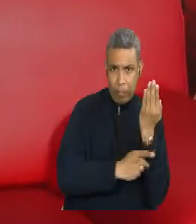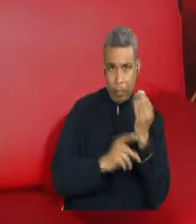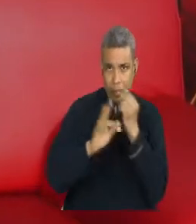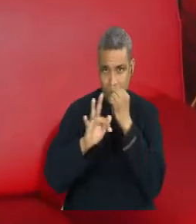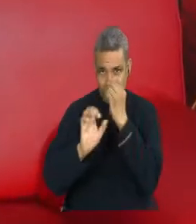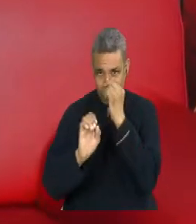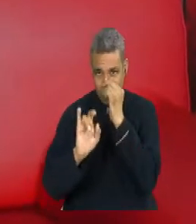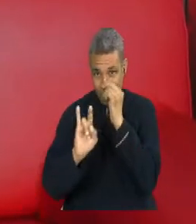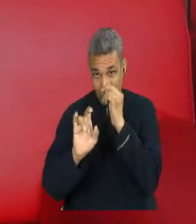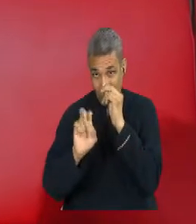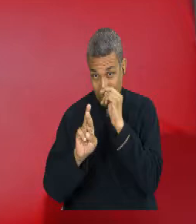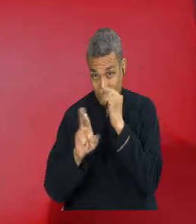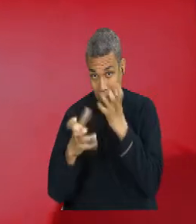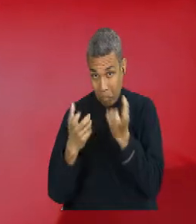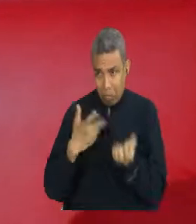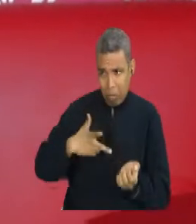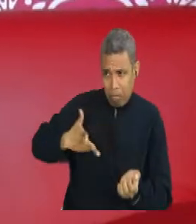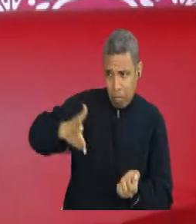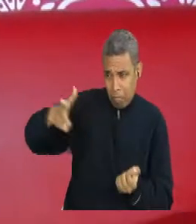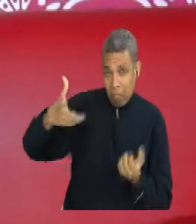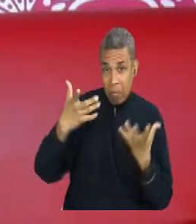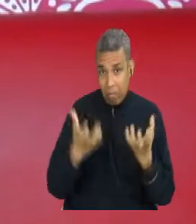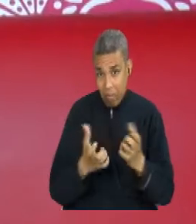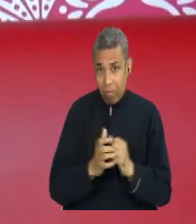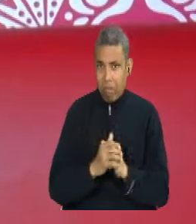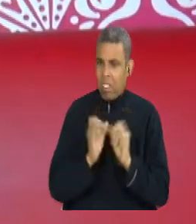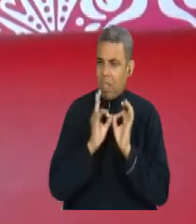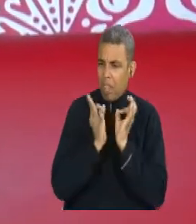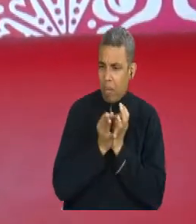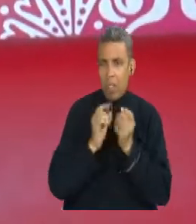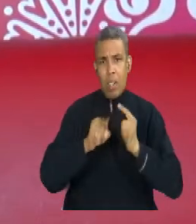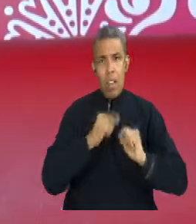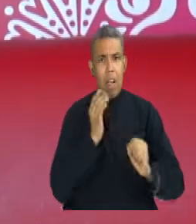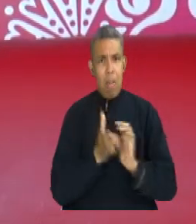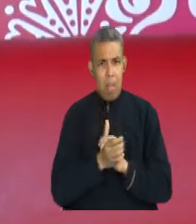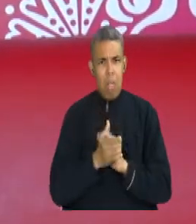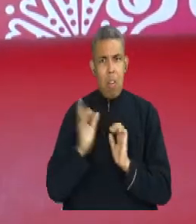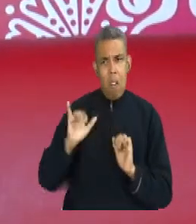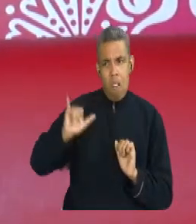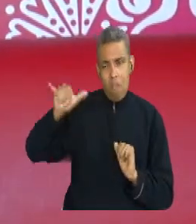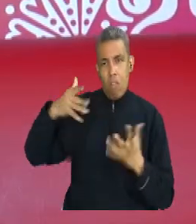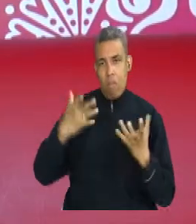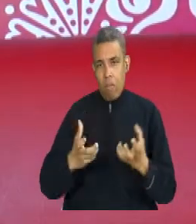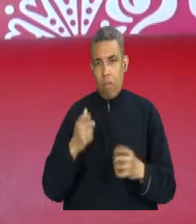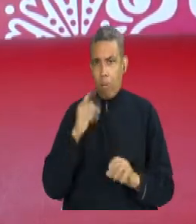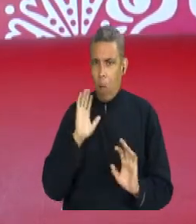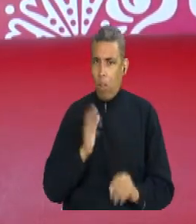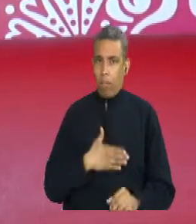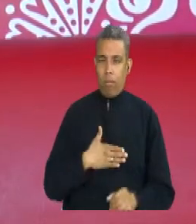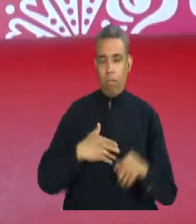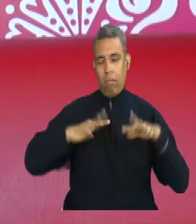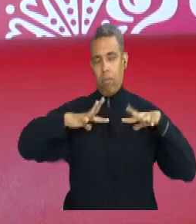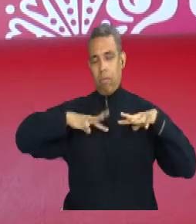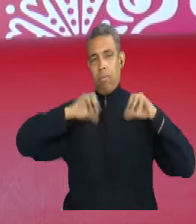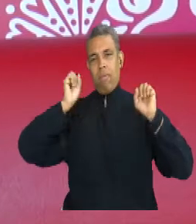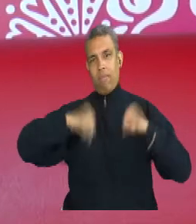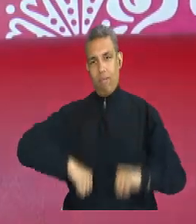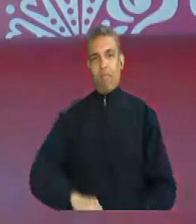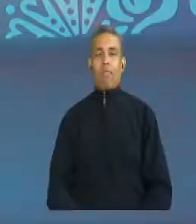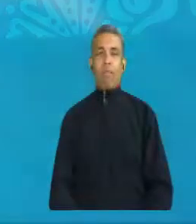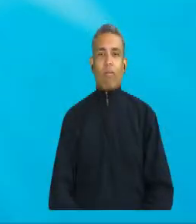para que usted pueda disfrutar con sus amigos, en familia o de la forma que usted quiera, porque aquí se viven las vacaciones de otra